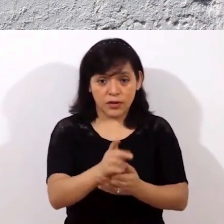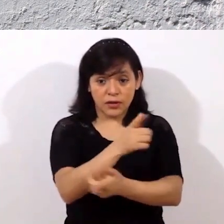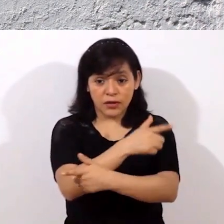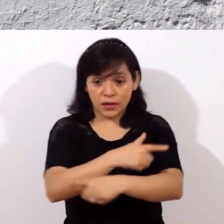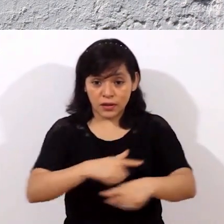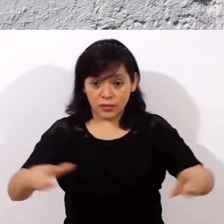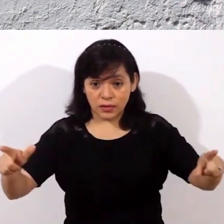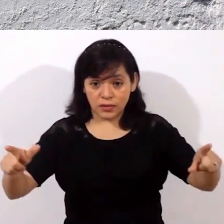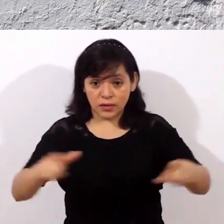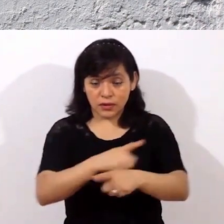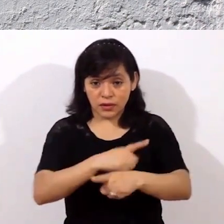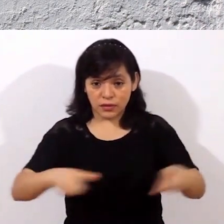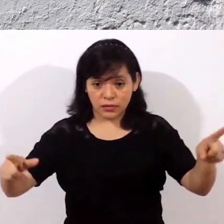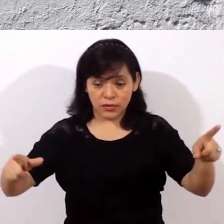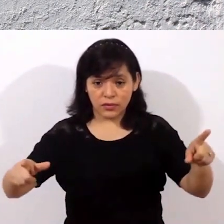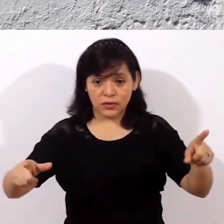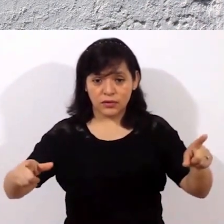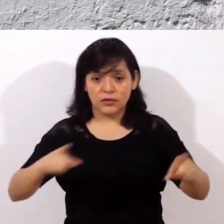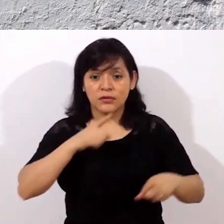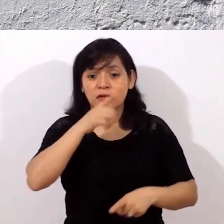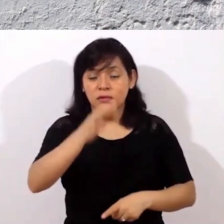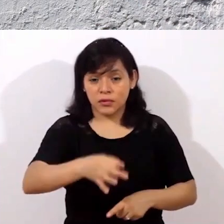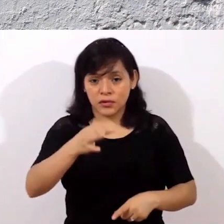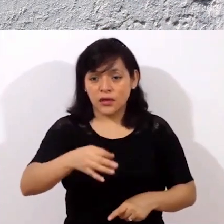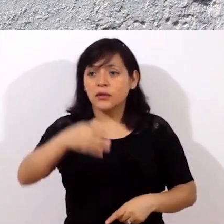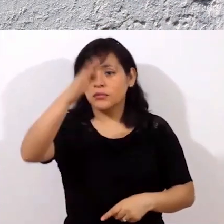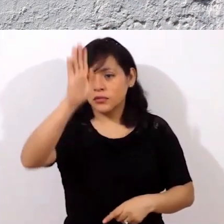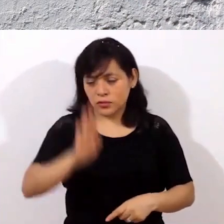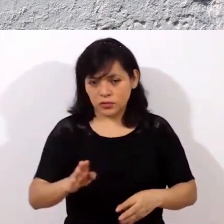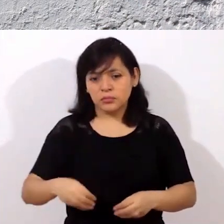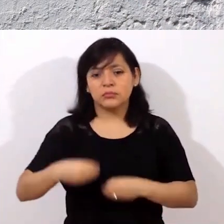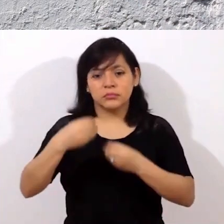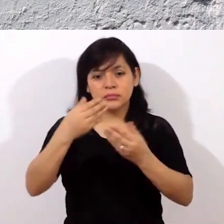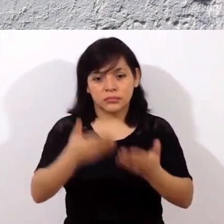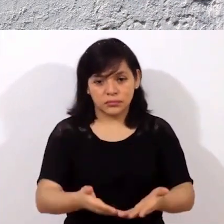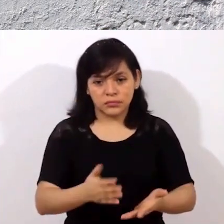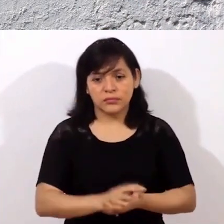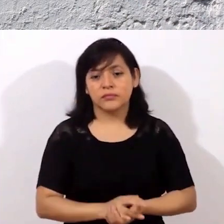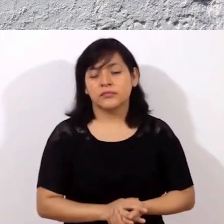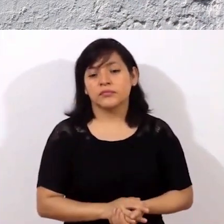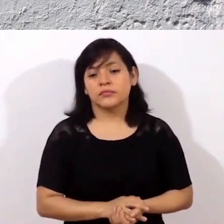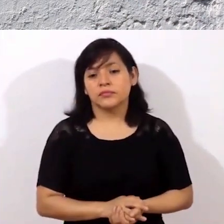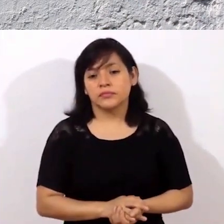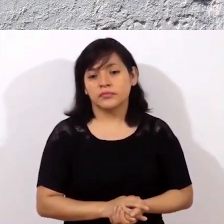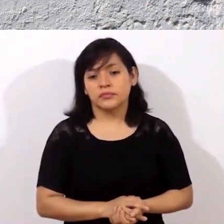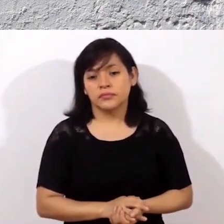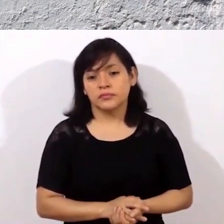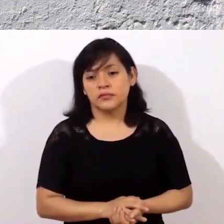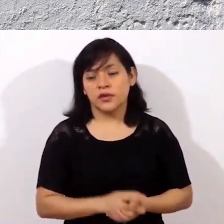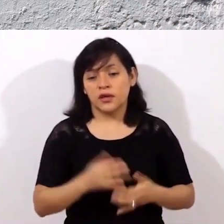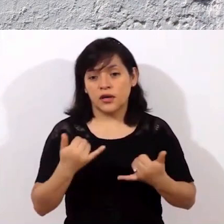Y Dios es así. Querido hermano y amigo, podemos considerar algo.